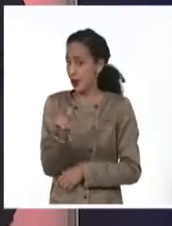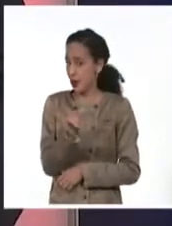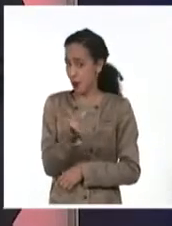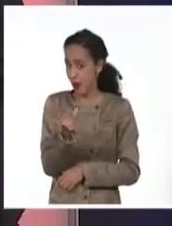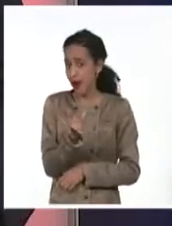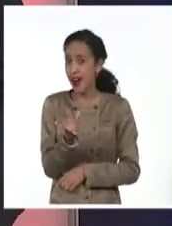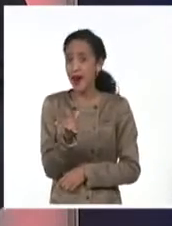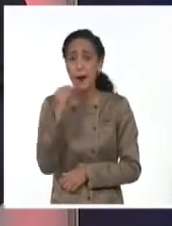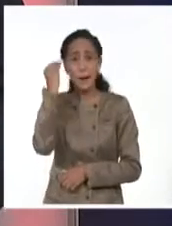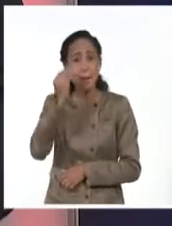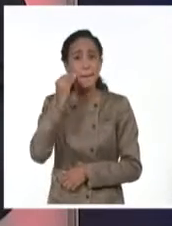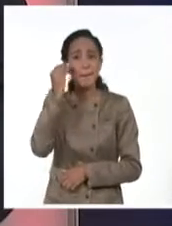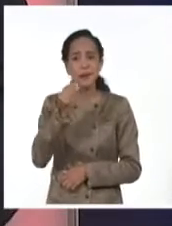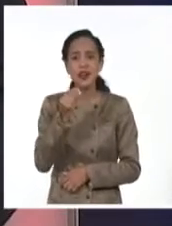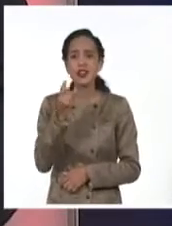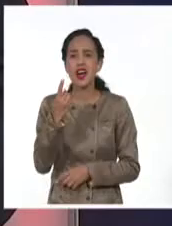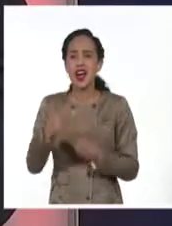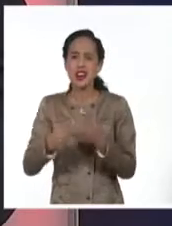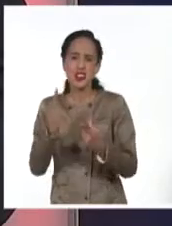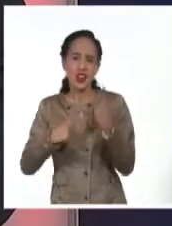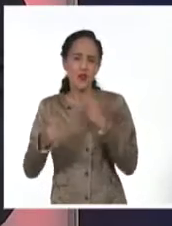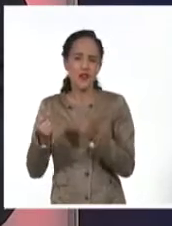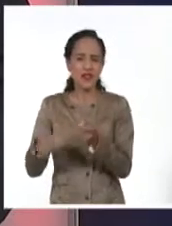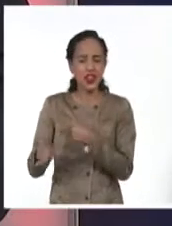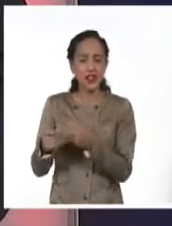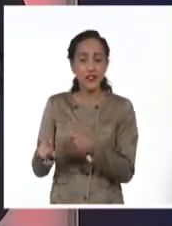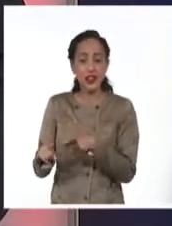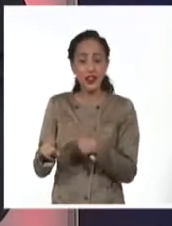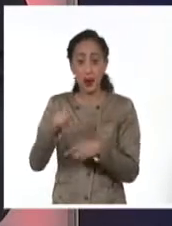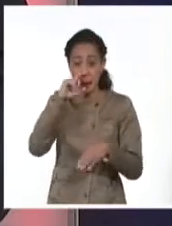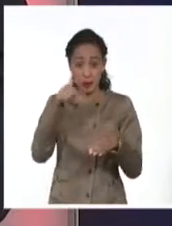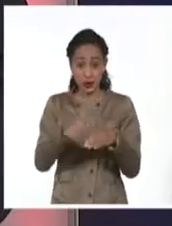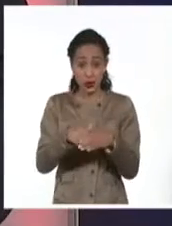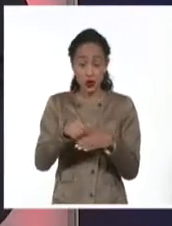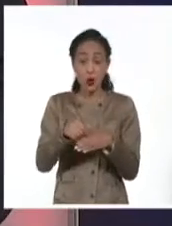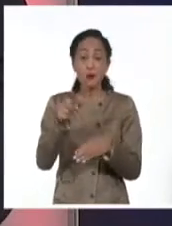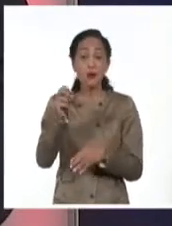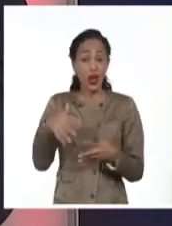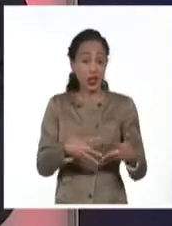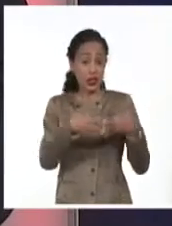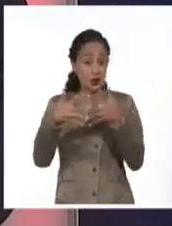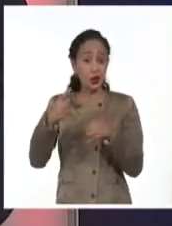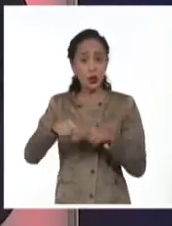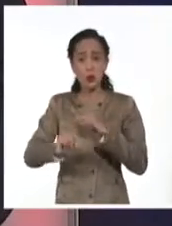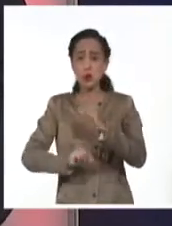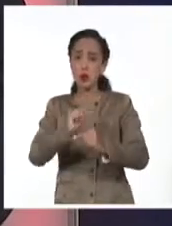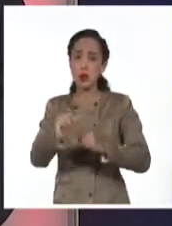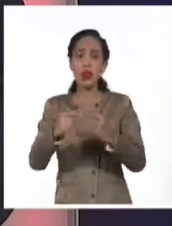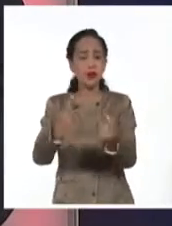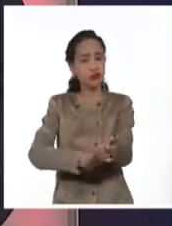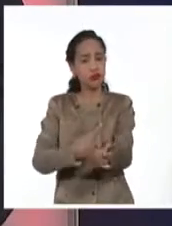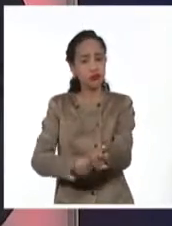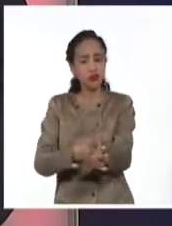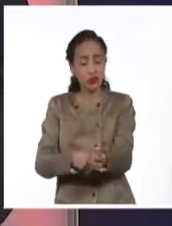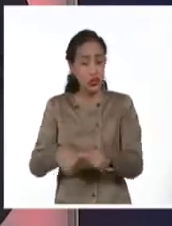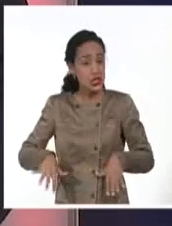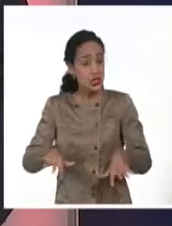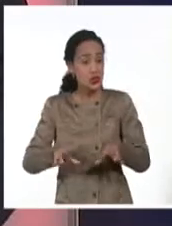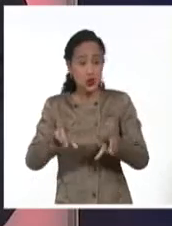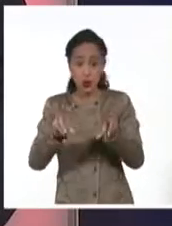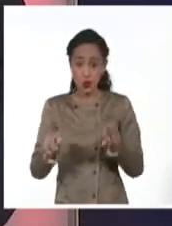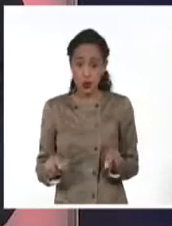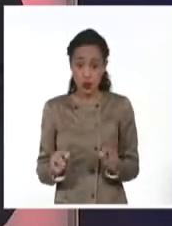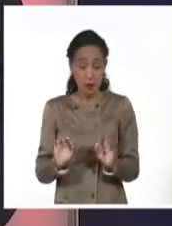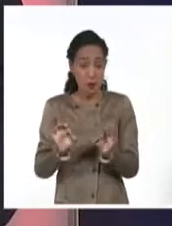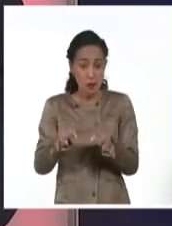y que aspira a vender algunos barriles de petróleo a Estados Unidos, pero poco a poco tendrán que ir adaptándose a las nuevas circunstancias. Lo